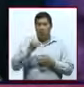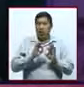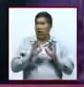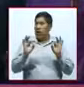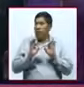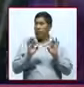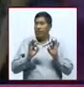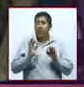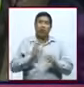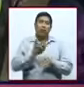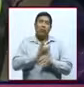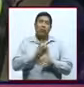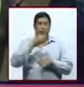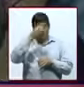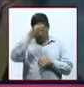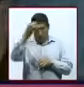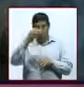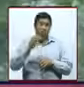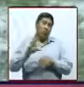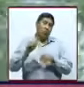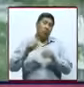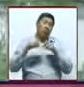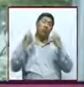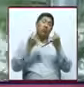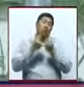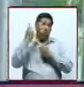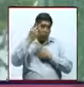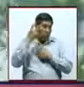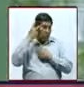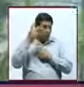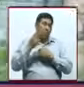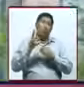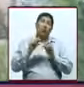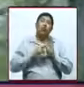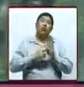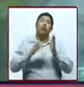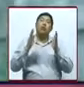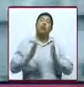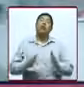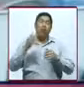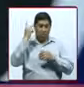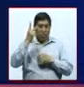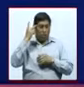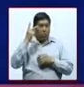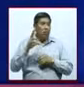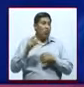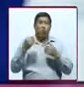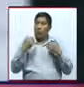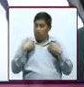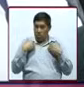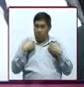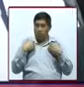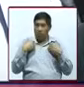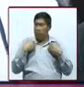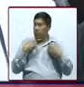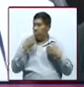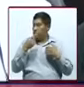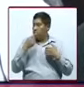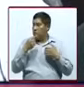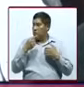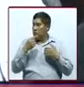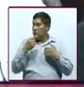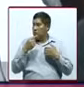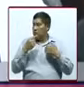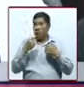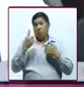nada en nuestro concepto. No son partido político, no son representantes políticos. No tienen palabra en una situación que hay que definir supuestamente